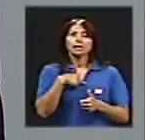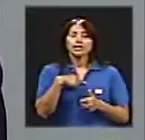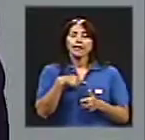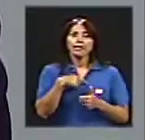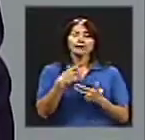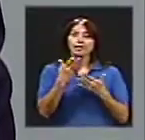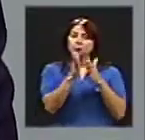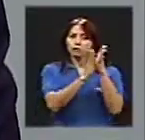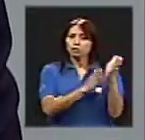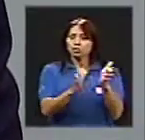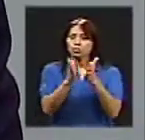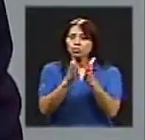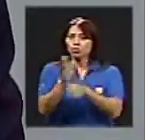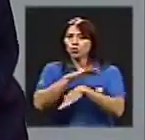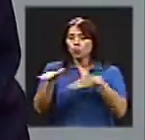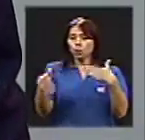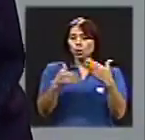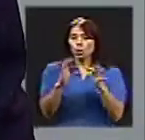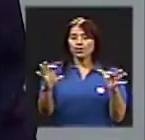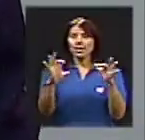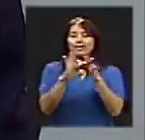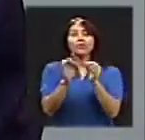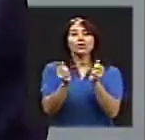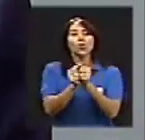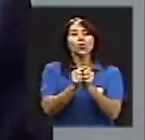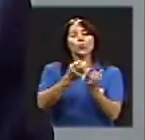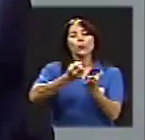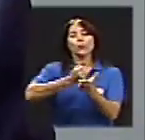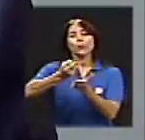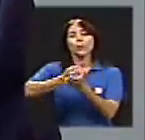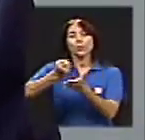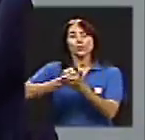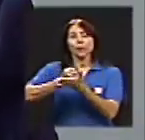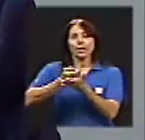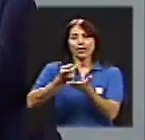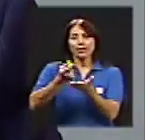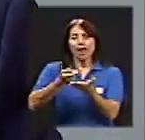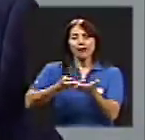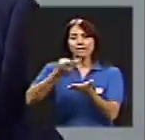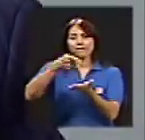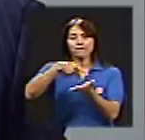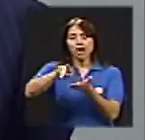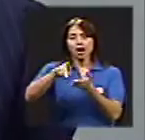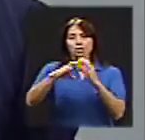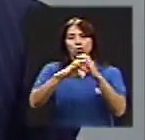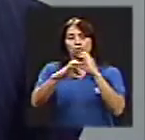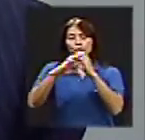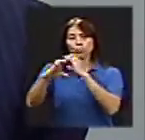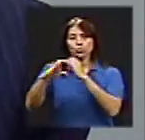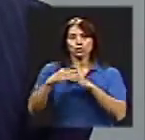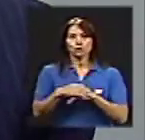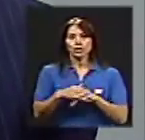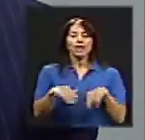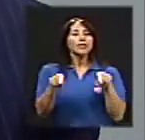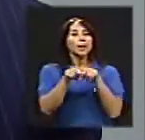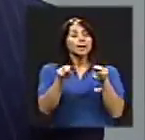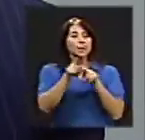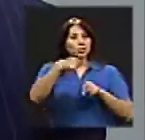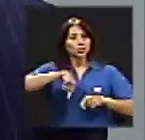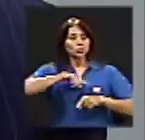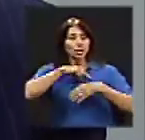en orden todo lo que tiene que ver con el sistema tarifario de autobuses. Estamos, por otra parte, sacando una nueva